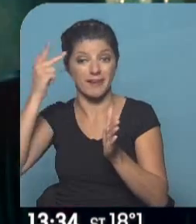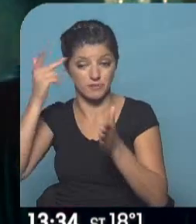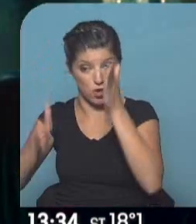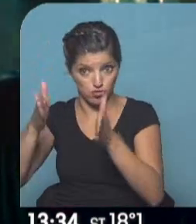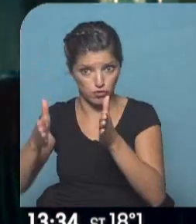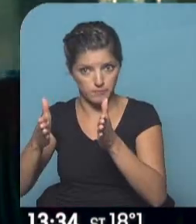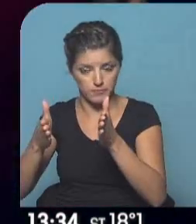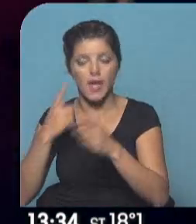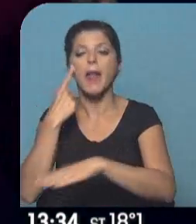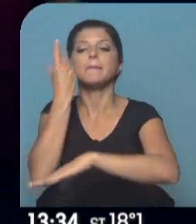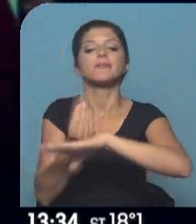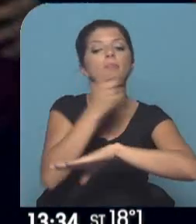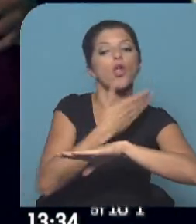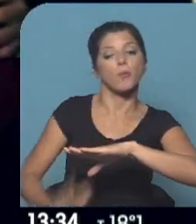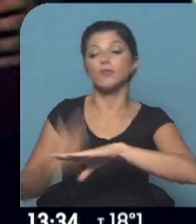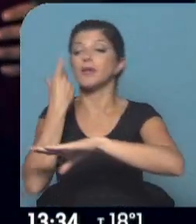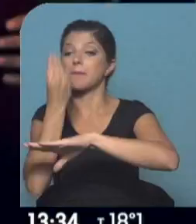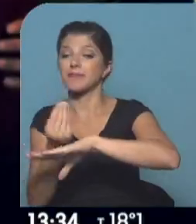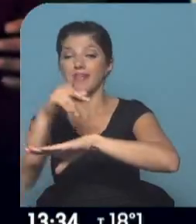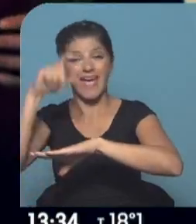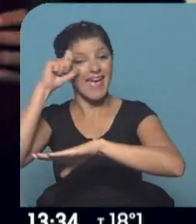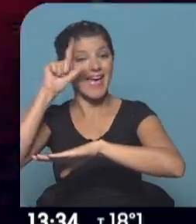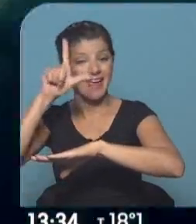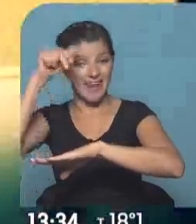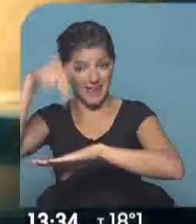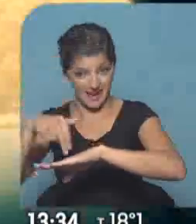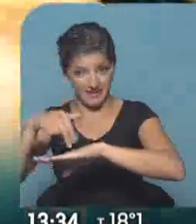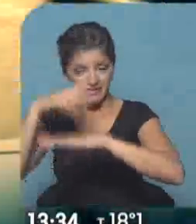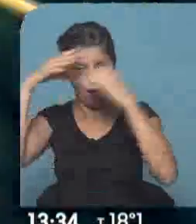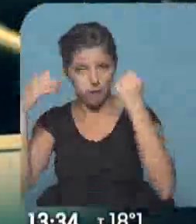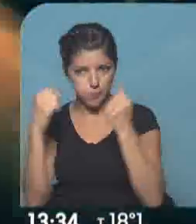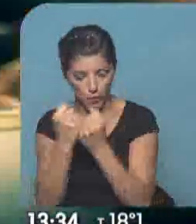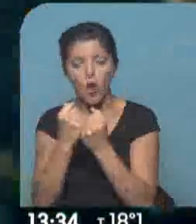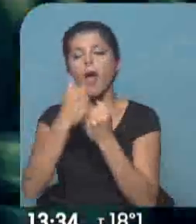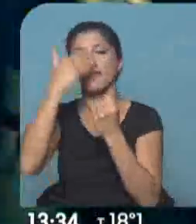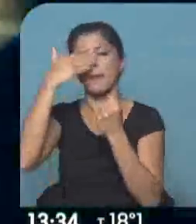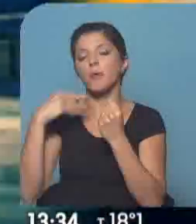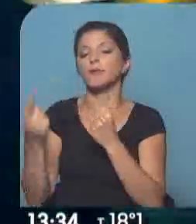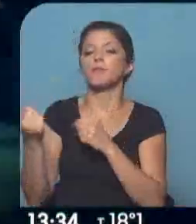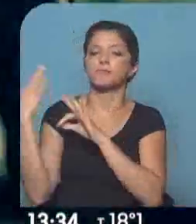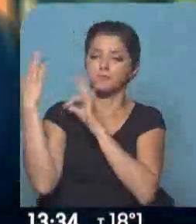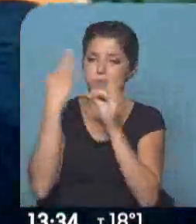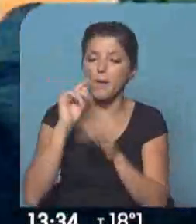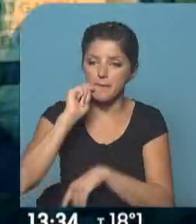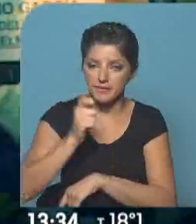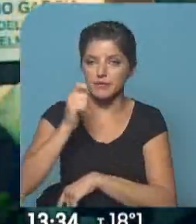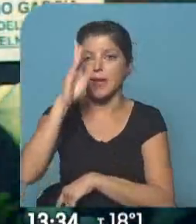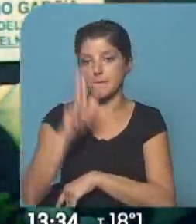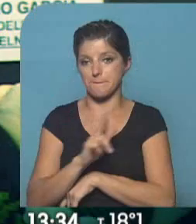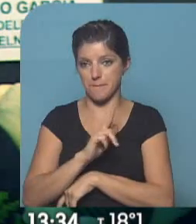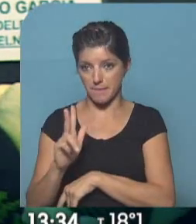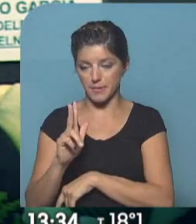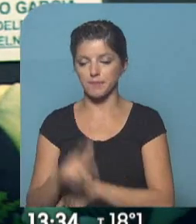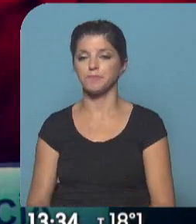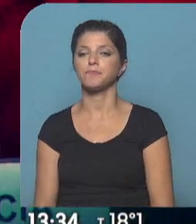entre representantes del gobierno y el ELN poco antes de la visita del Papa Francisco a Colombia. Los